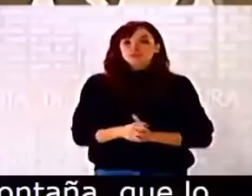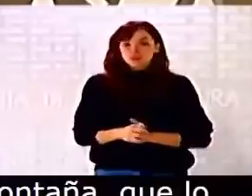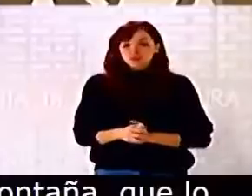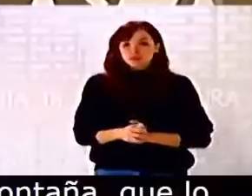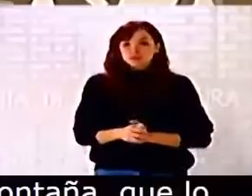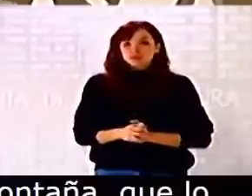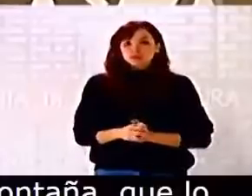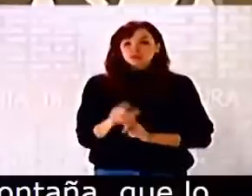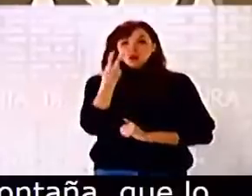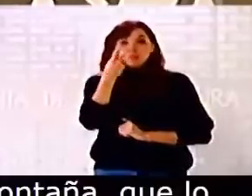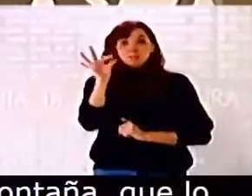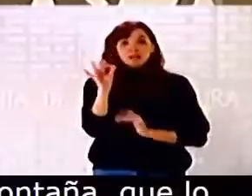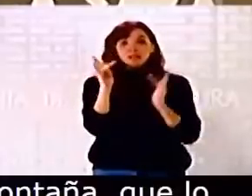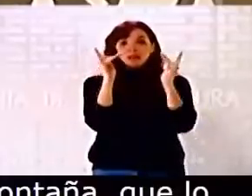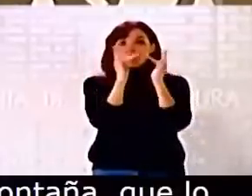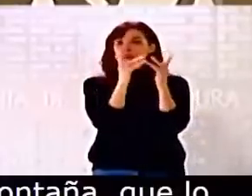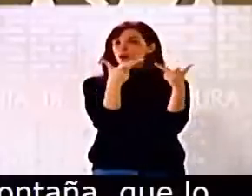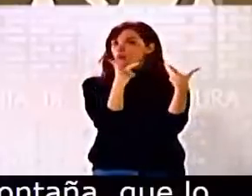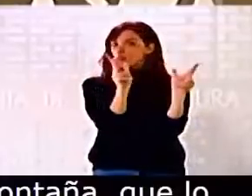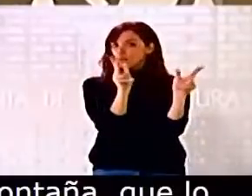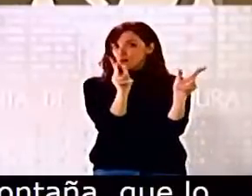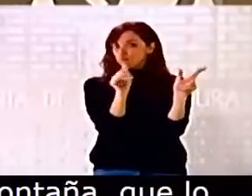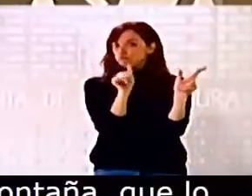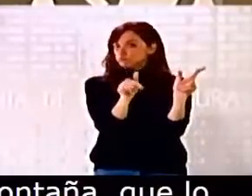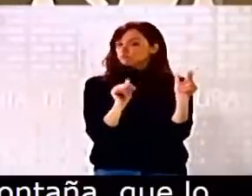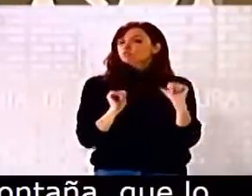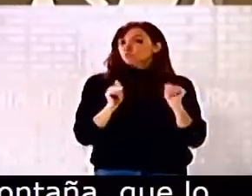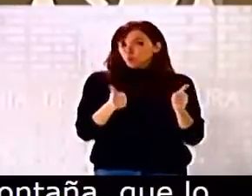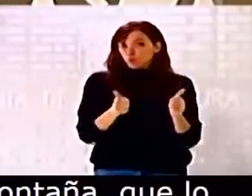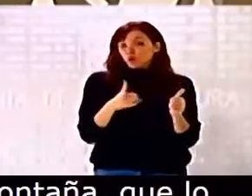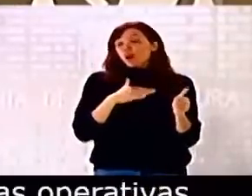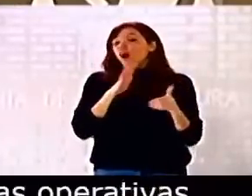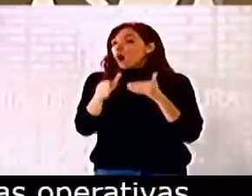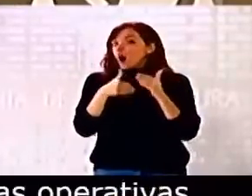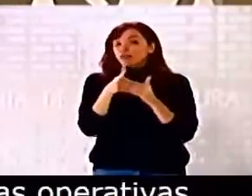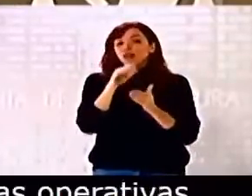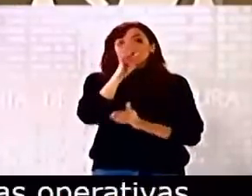de 20 camas operativas inicialmente, que se podrán ampliar hasta